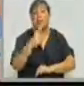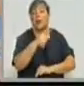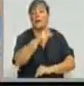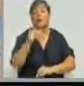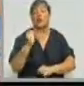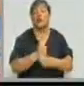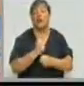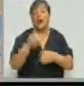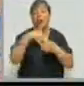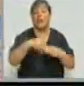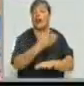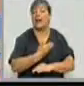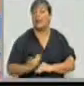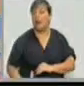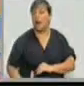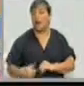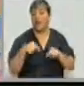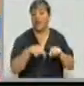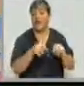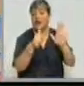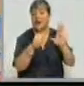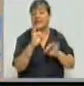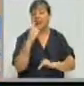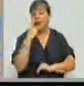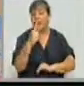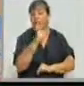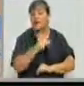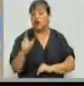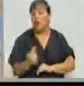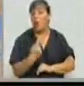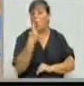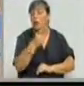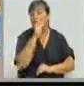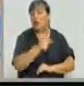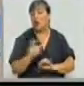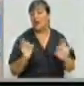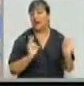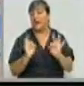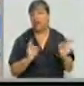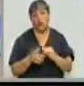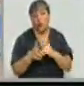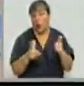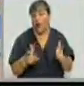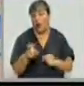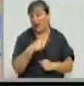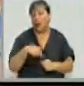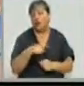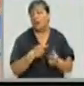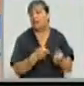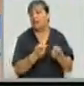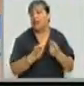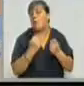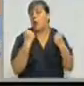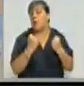dentro del Estado, de estas 60.000 personas no hay una persona trans y no es porque necesitemos por